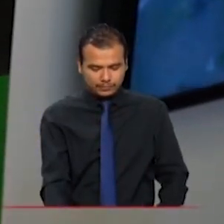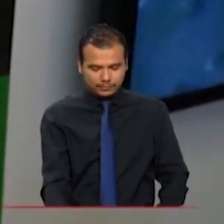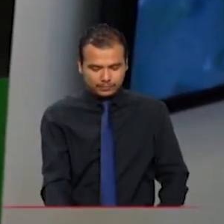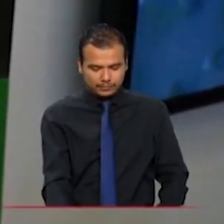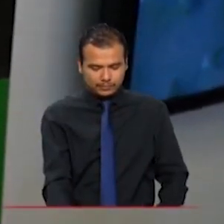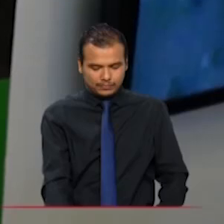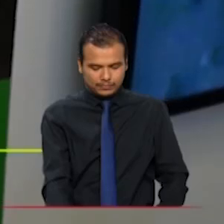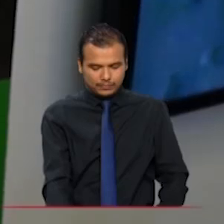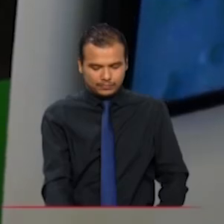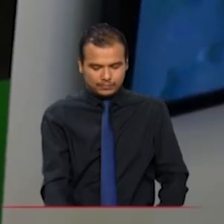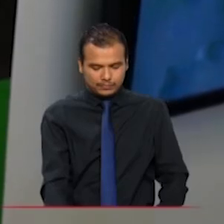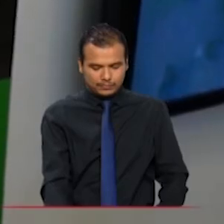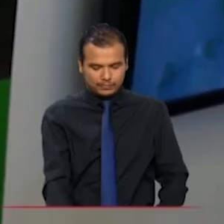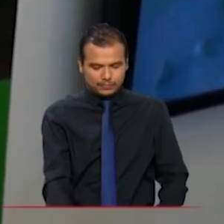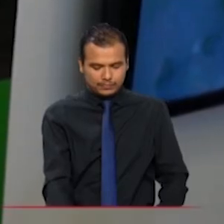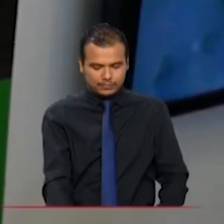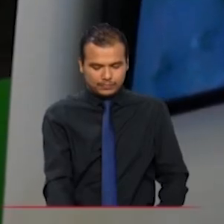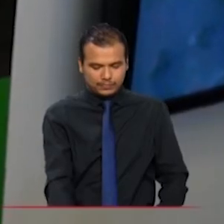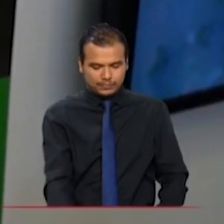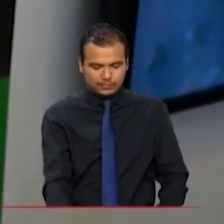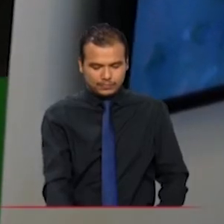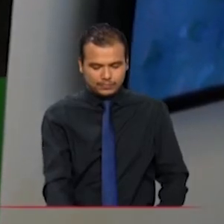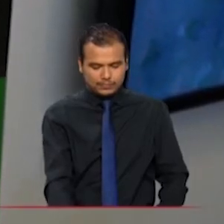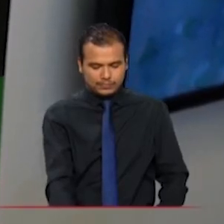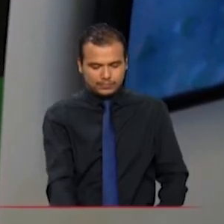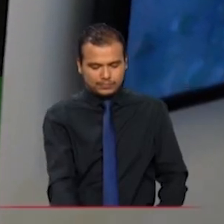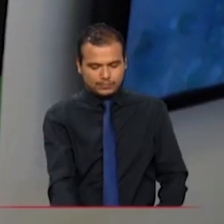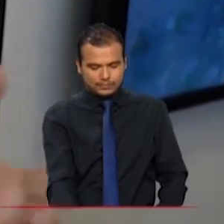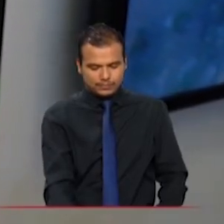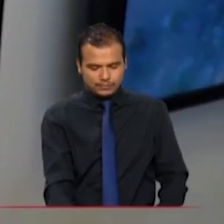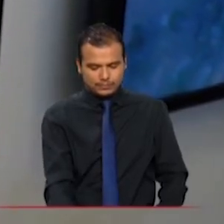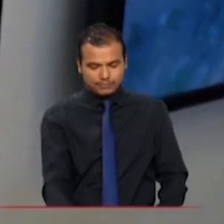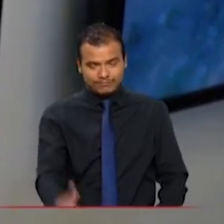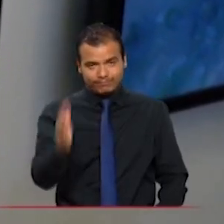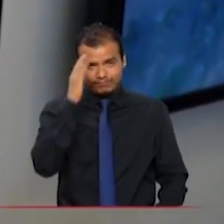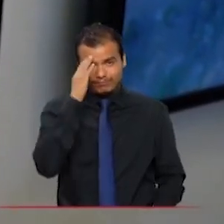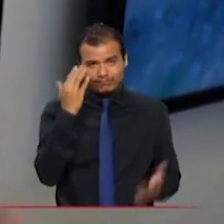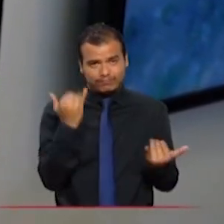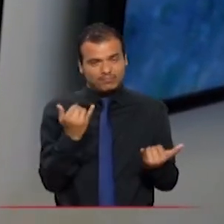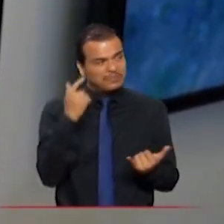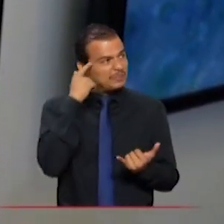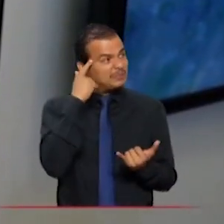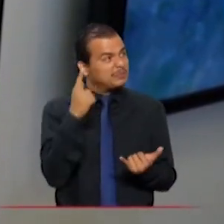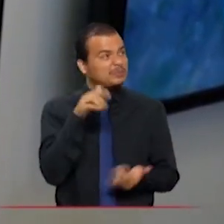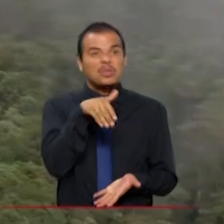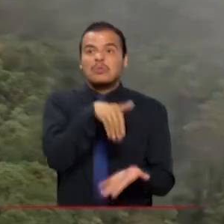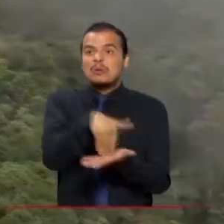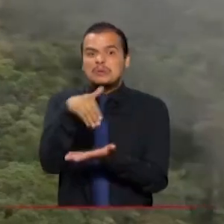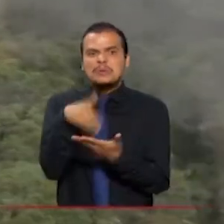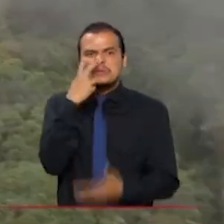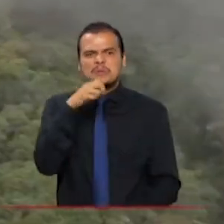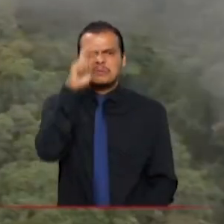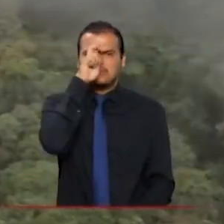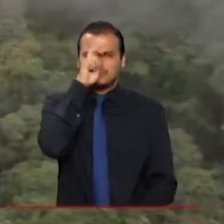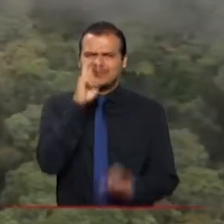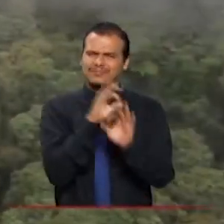unirnos a todos y dejar a un lado todas esas diferencias políticas, administrativas o legales que existen. Es muy importante que esta